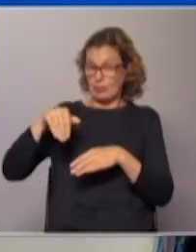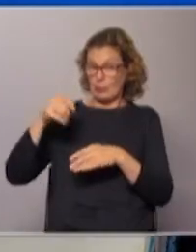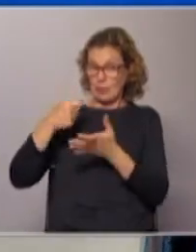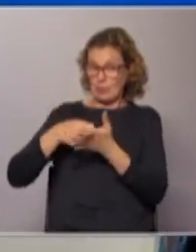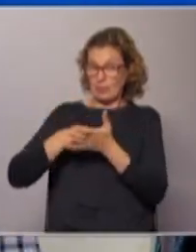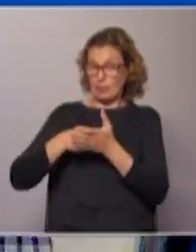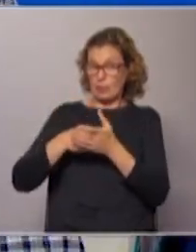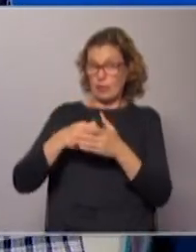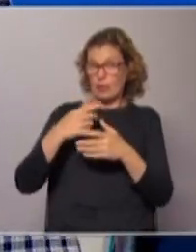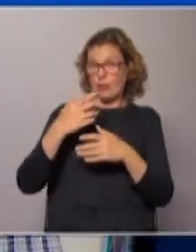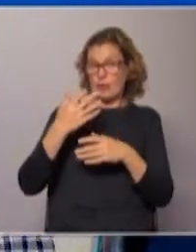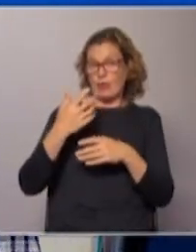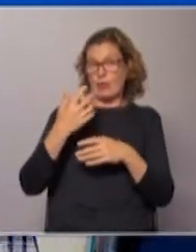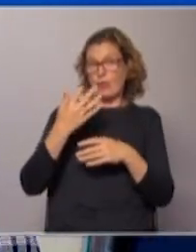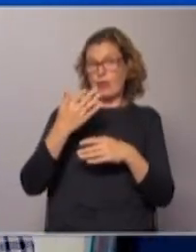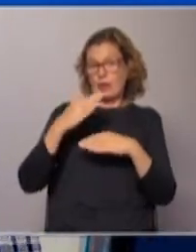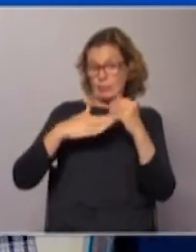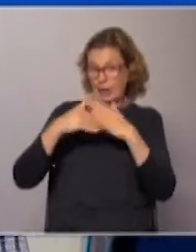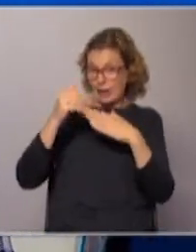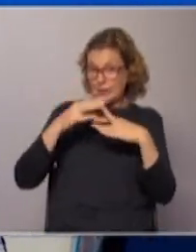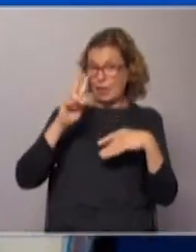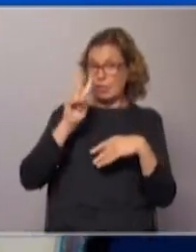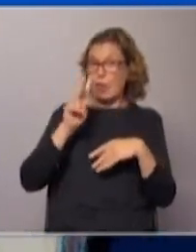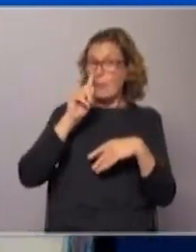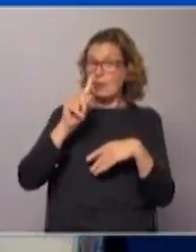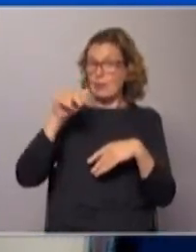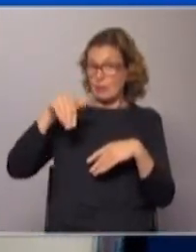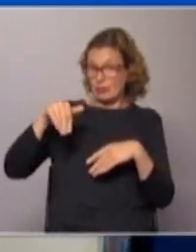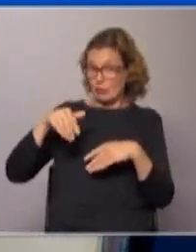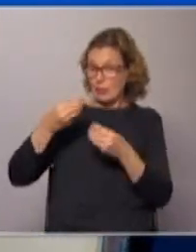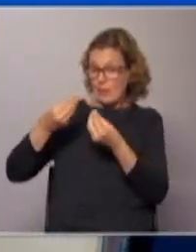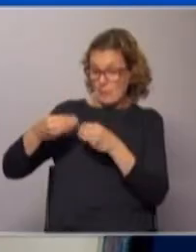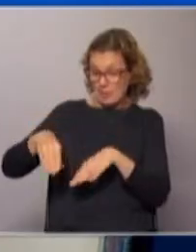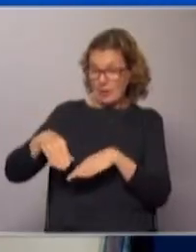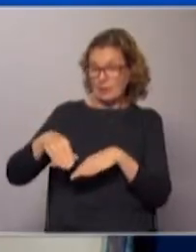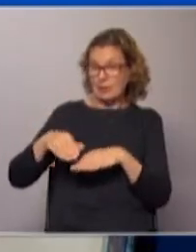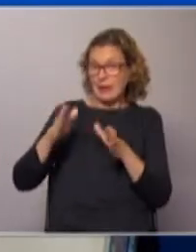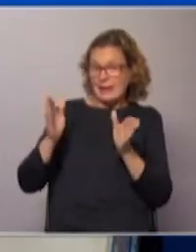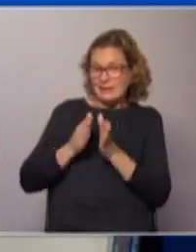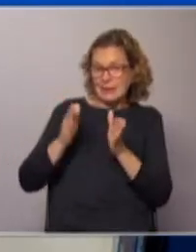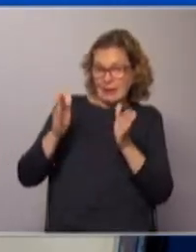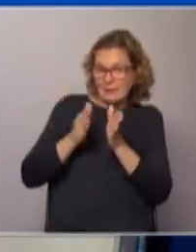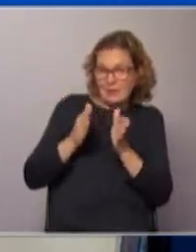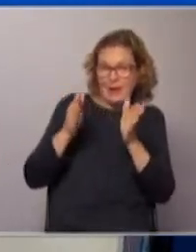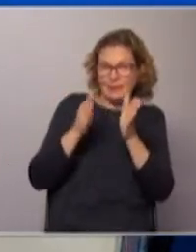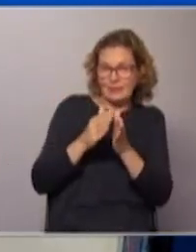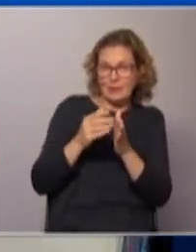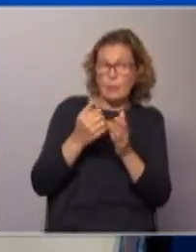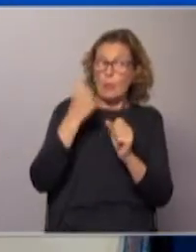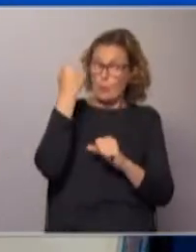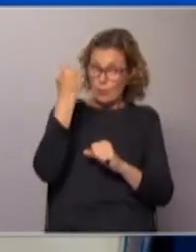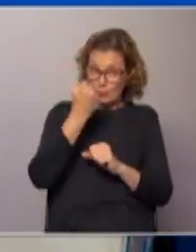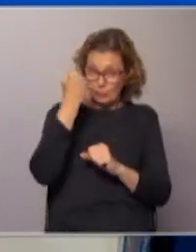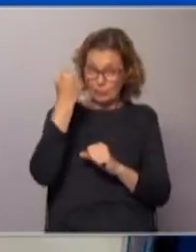el fonavi el fondo nacional de vivienda 2000 millones entonces el achique presupuestal es muy relevante